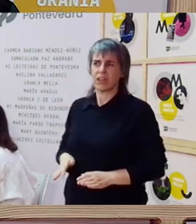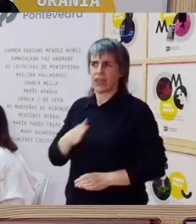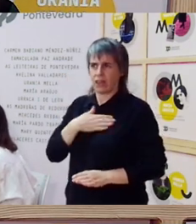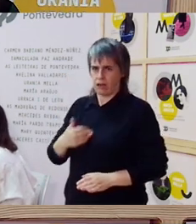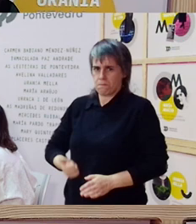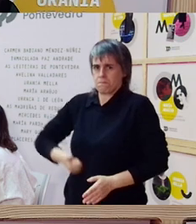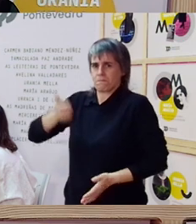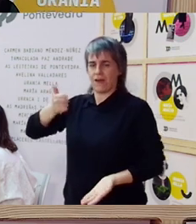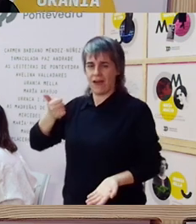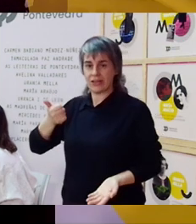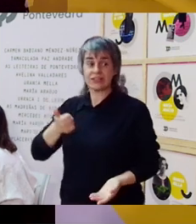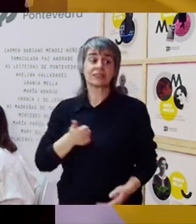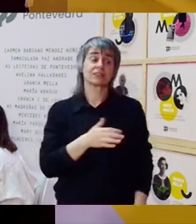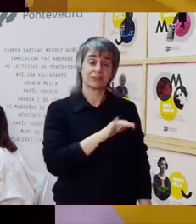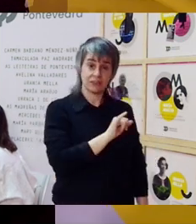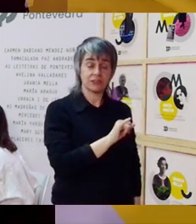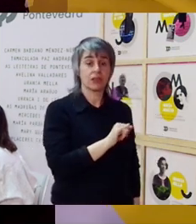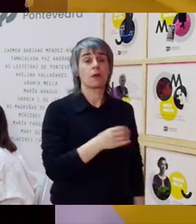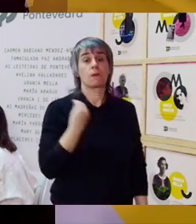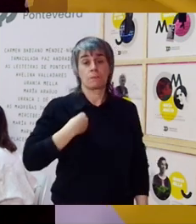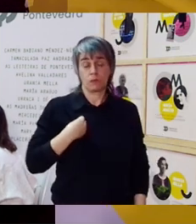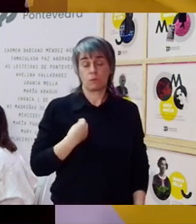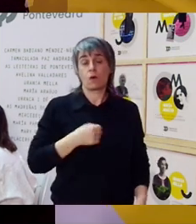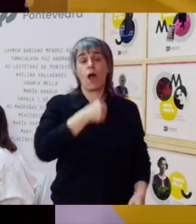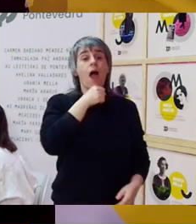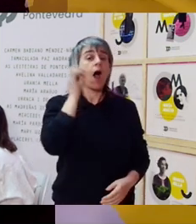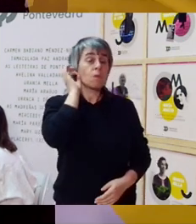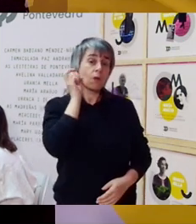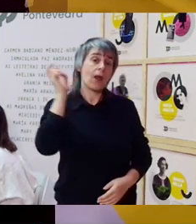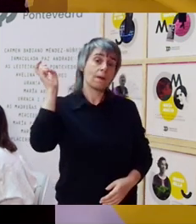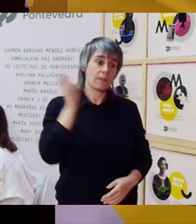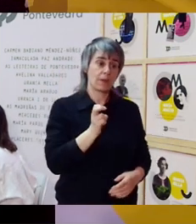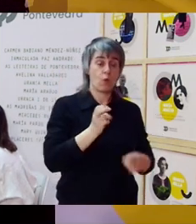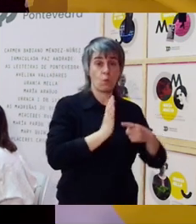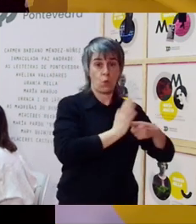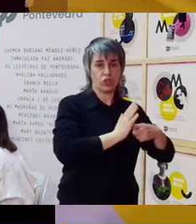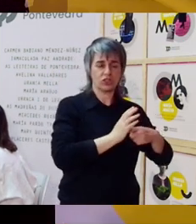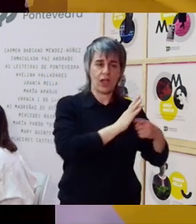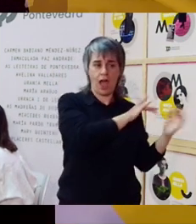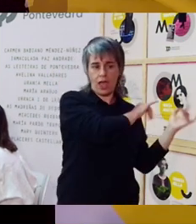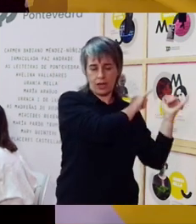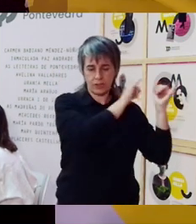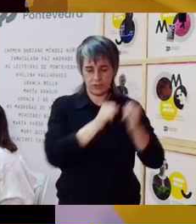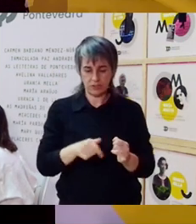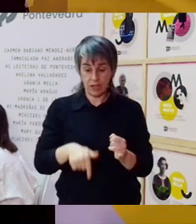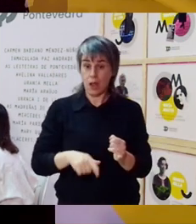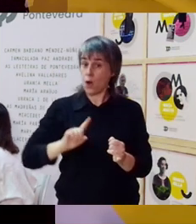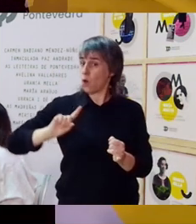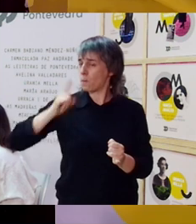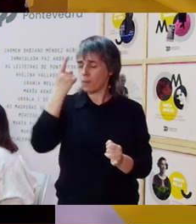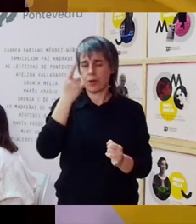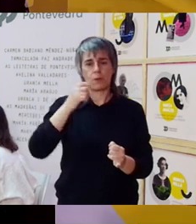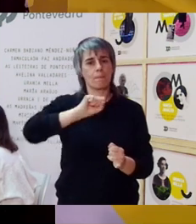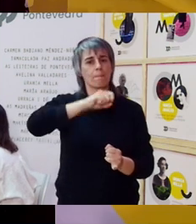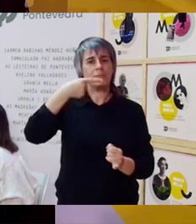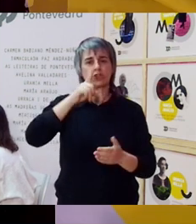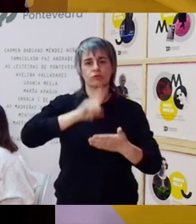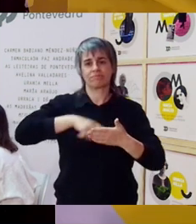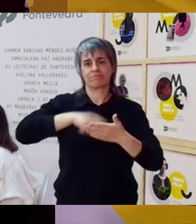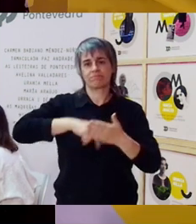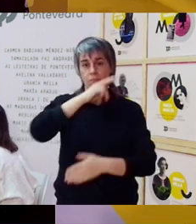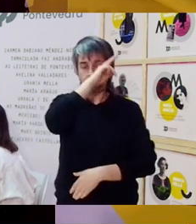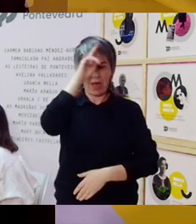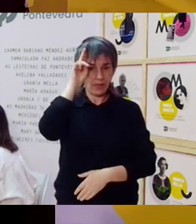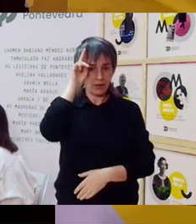viu de Buenos Aires e o primeiro que fixo foi alquilar un piso en Madrid. Porque a ela